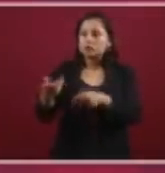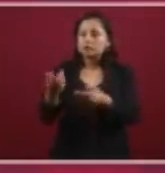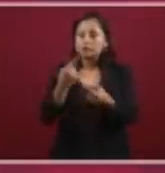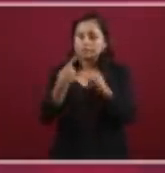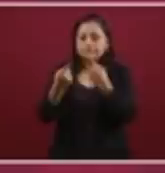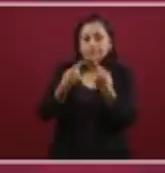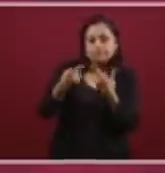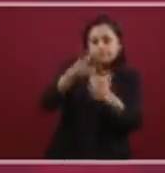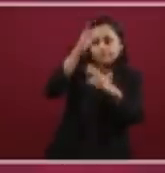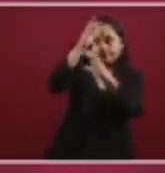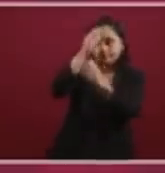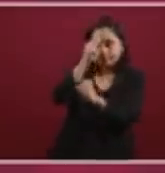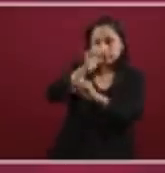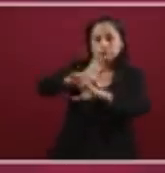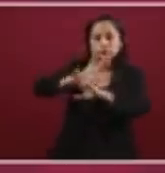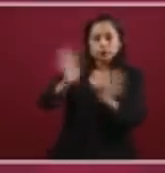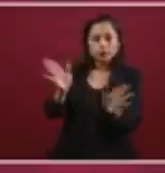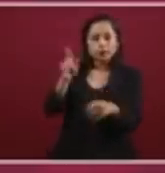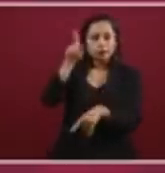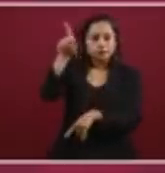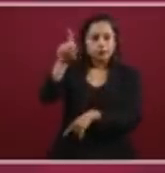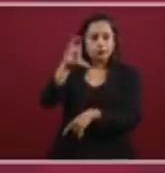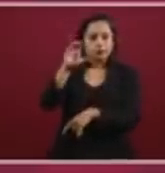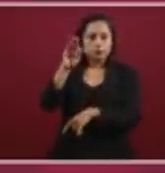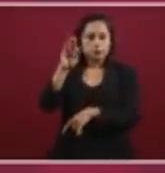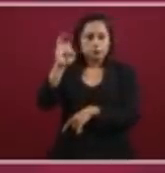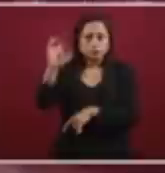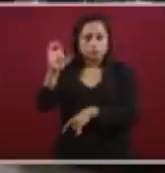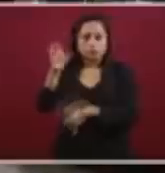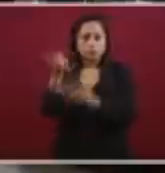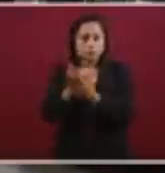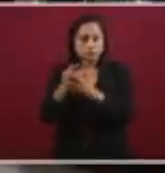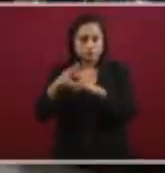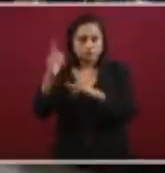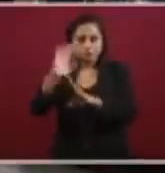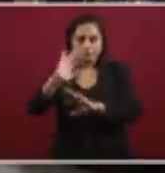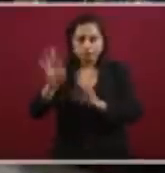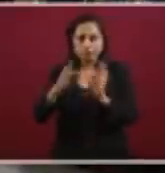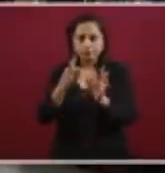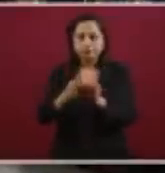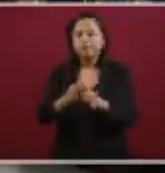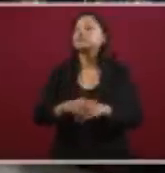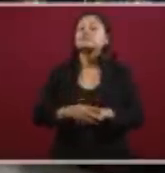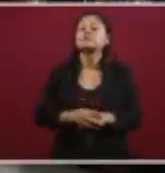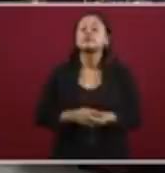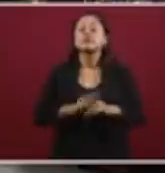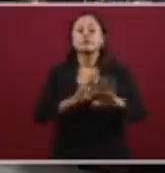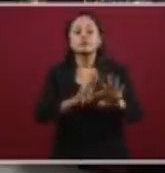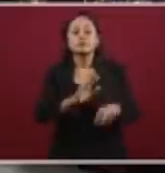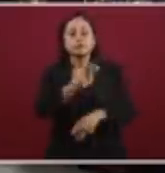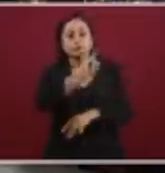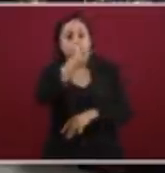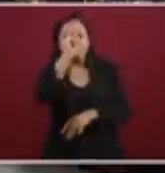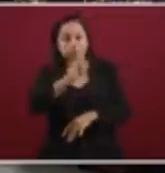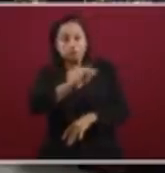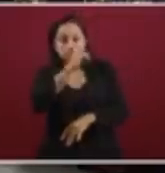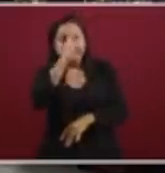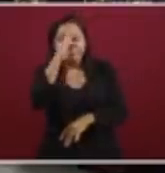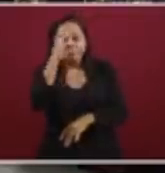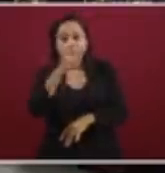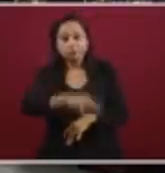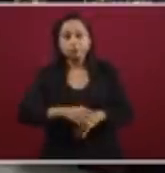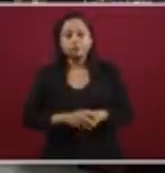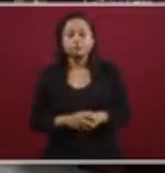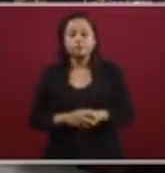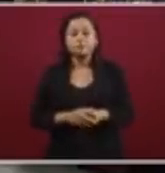de electricidad el jefe de la nación no quedó piedra sobre piedra y el